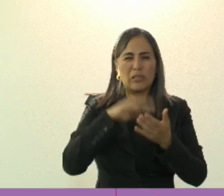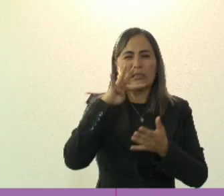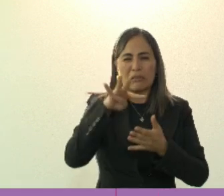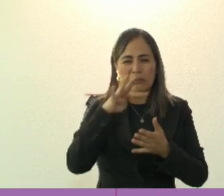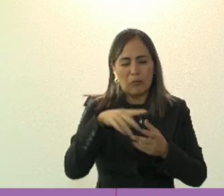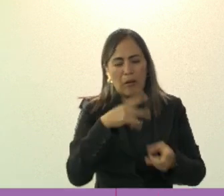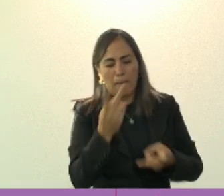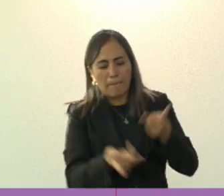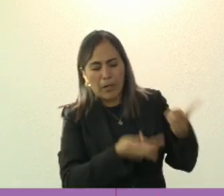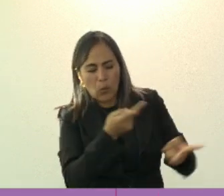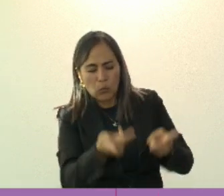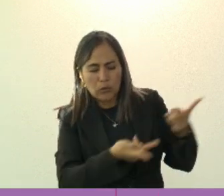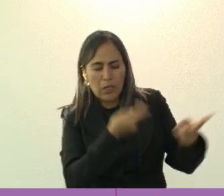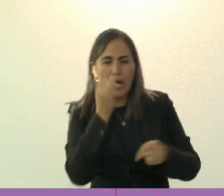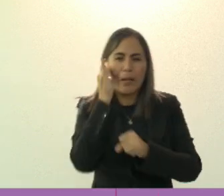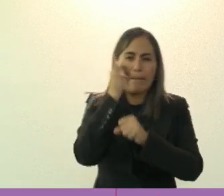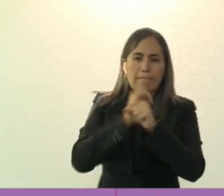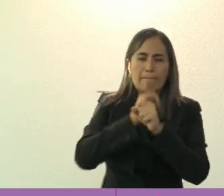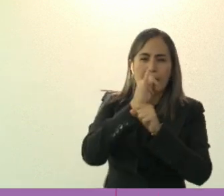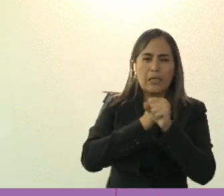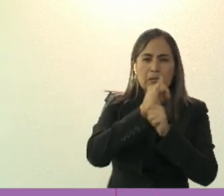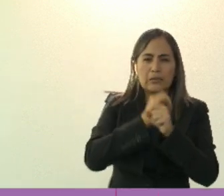de revisar